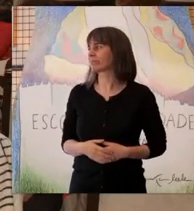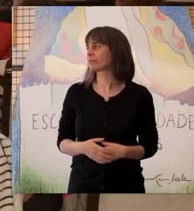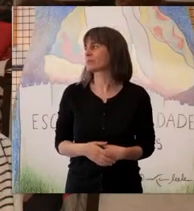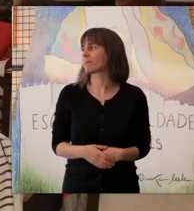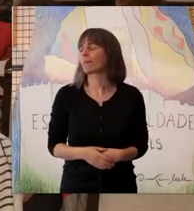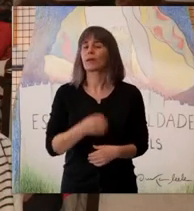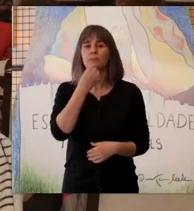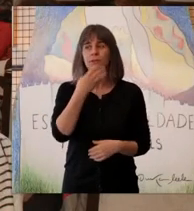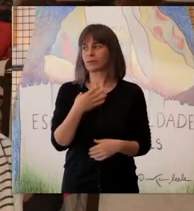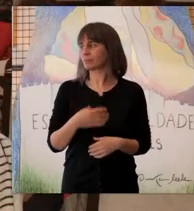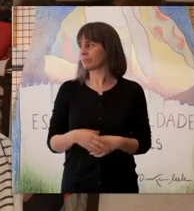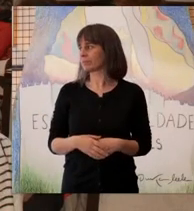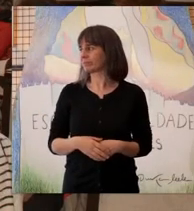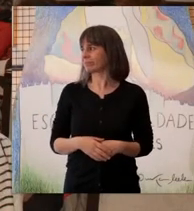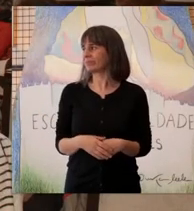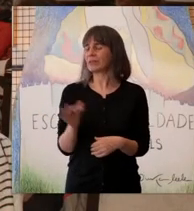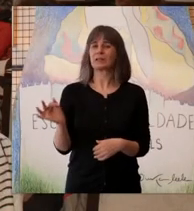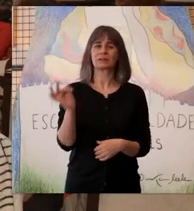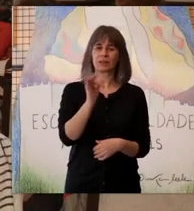Bueno yo